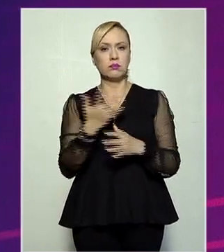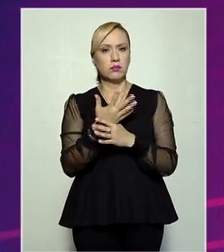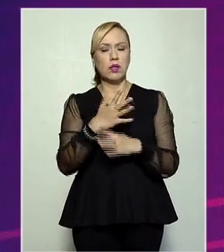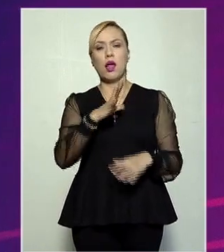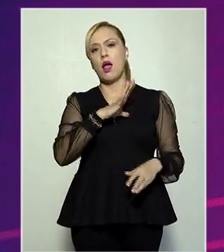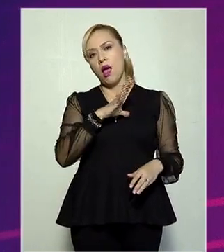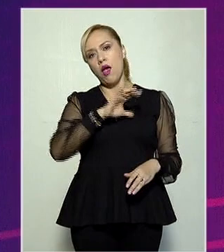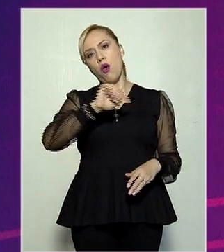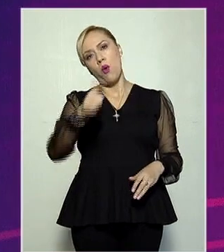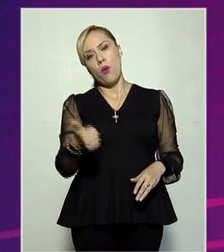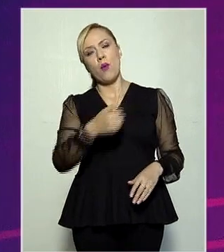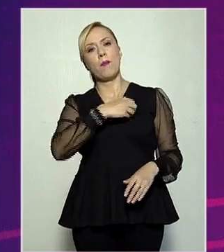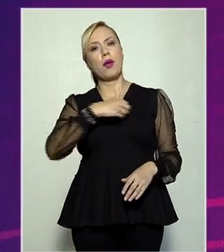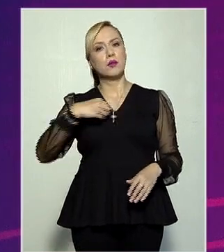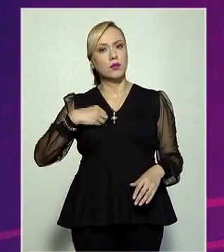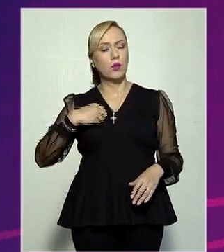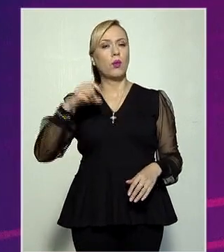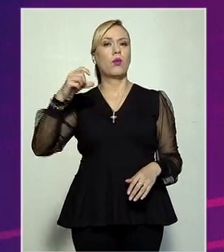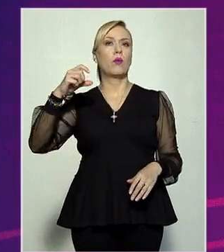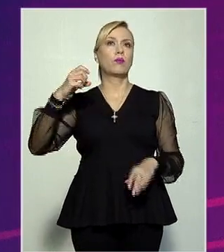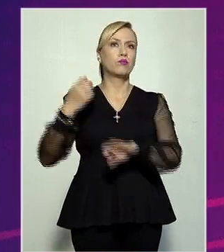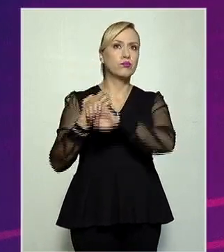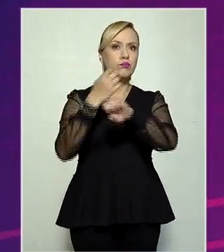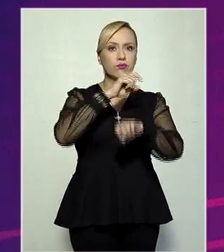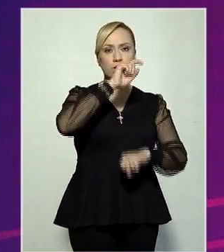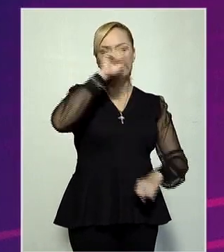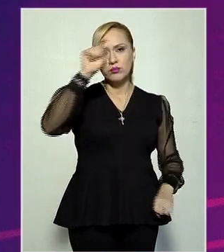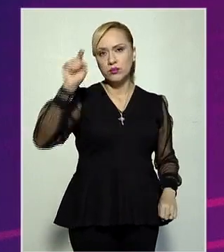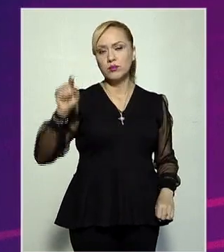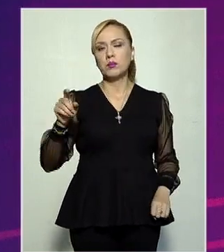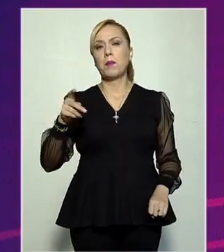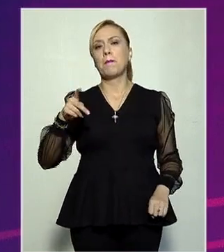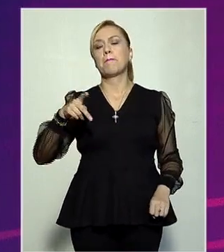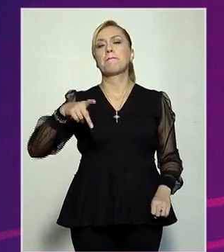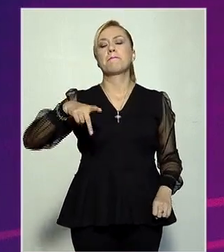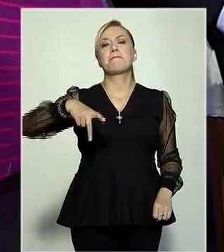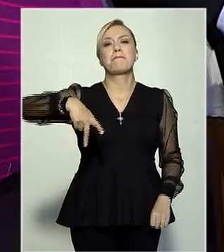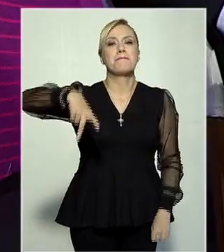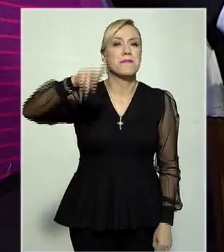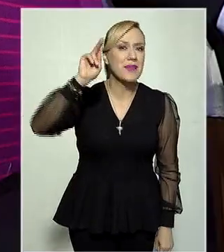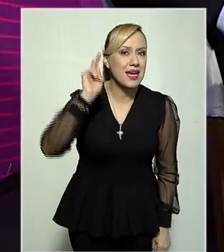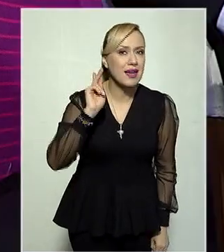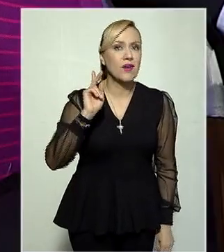hay obligaciones estatales aun y cuando la comete un particular. Pero eso sería como la primera